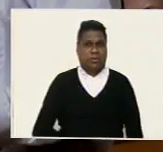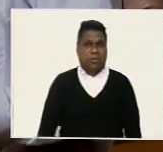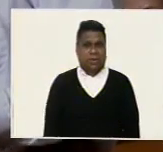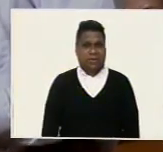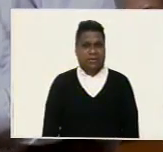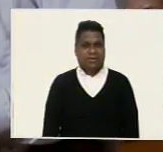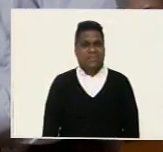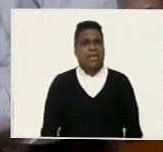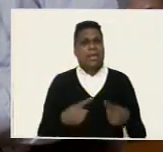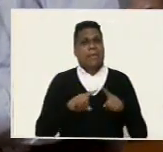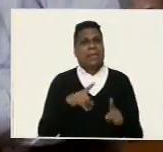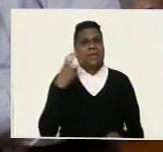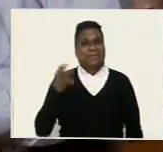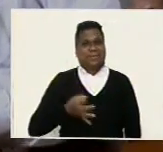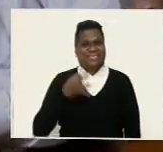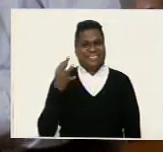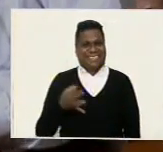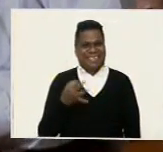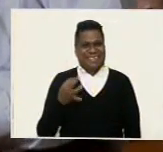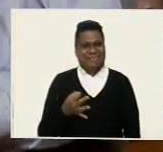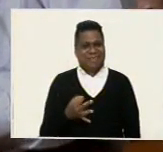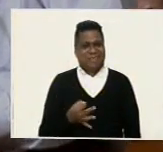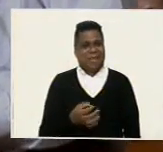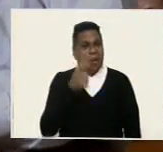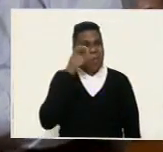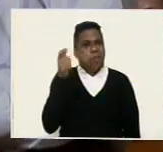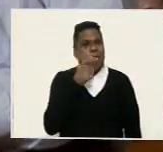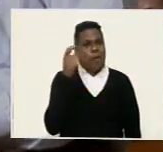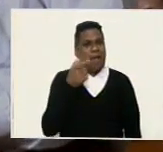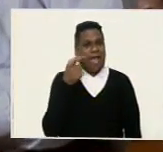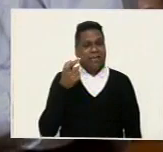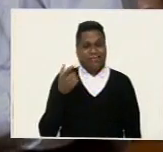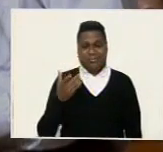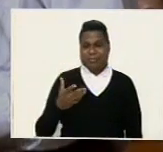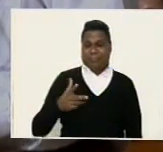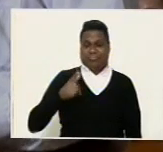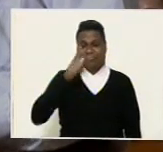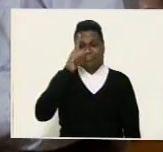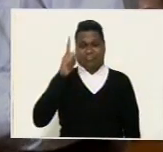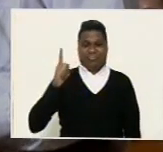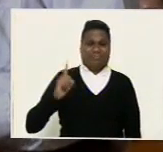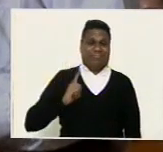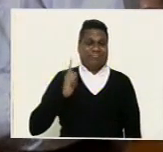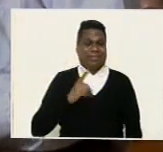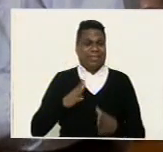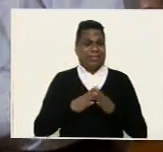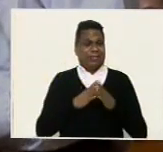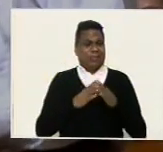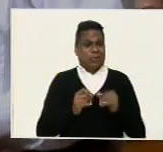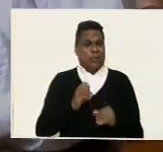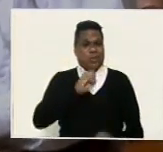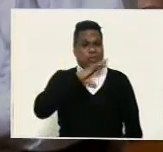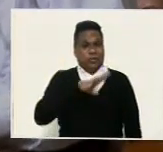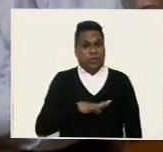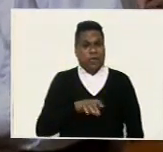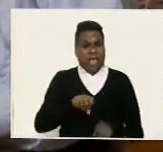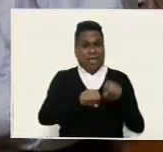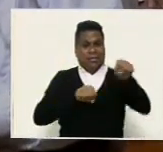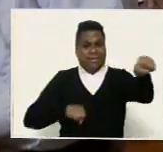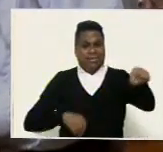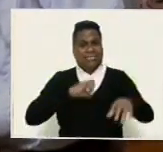siempre buscando exaltar el valor histórico del Táchira en esa